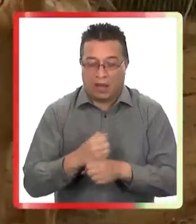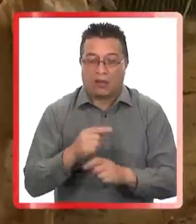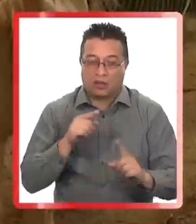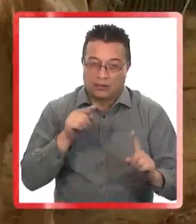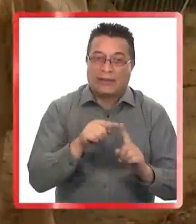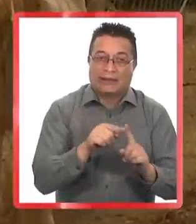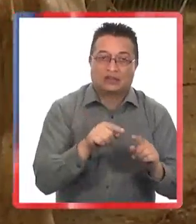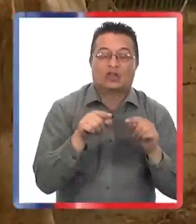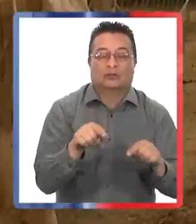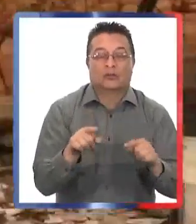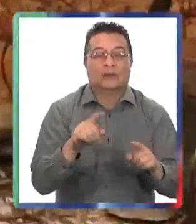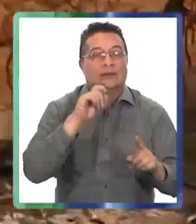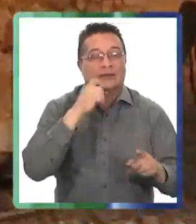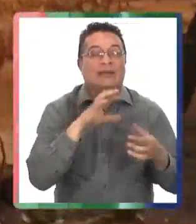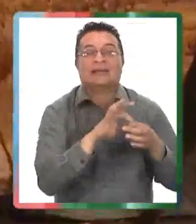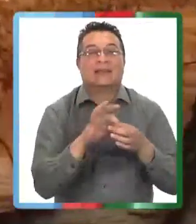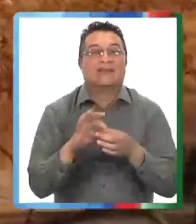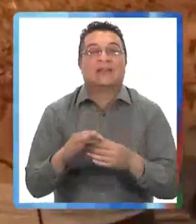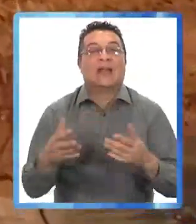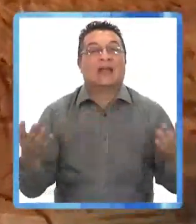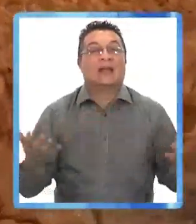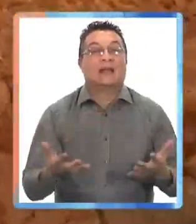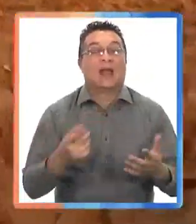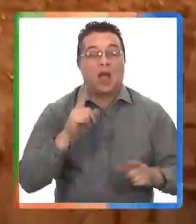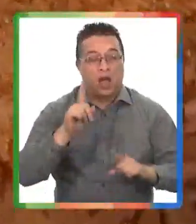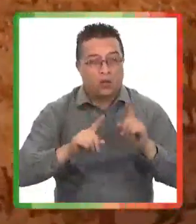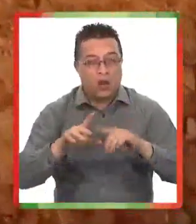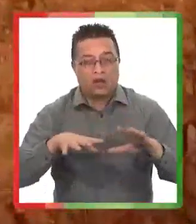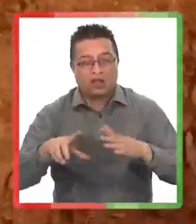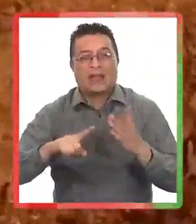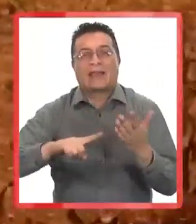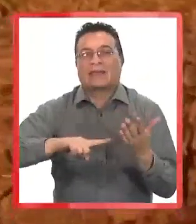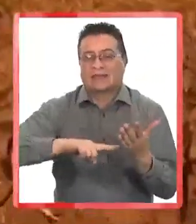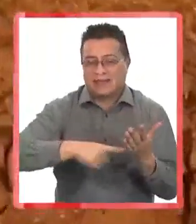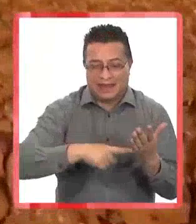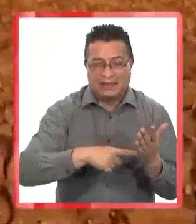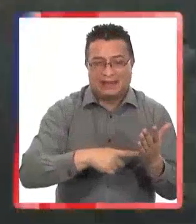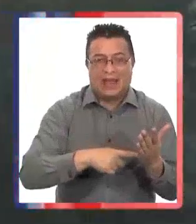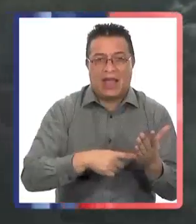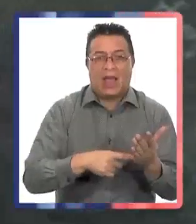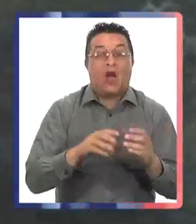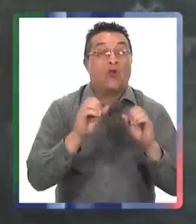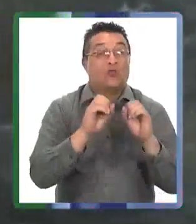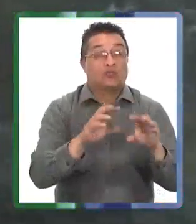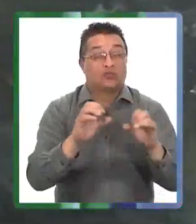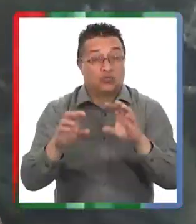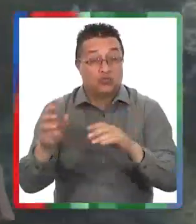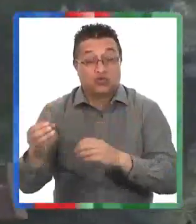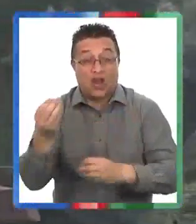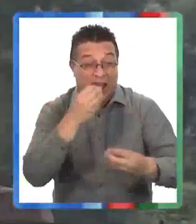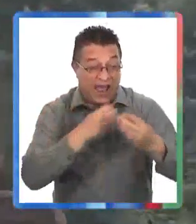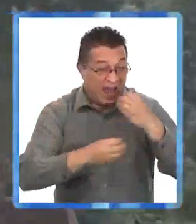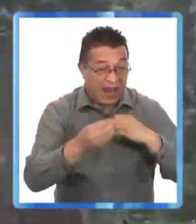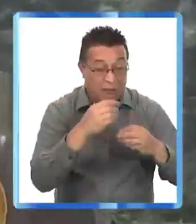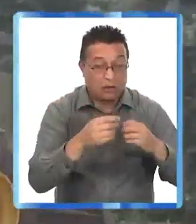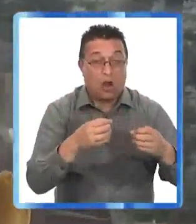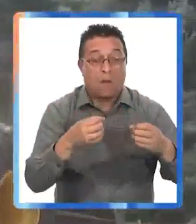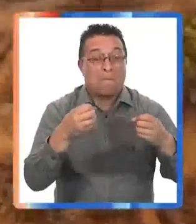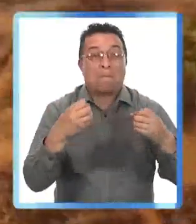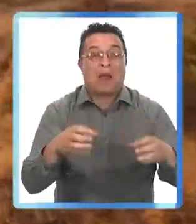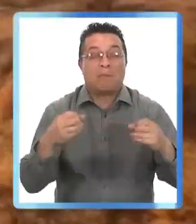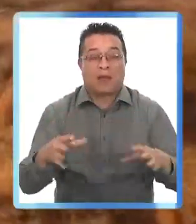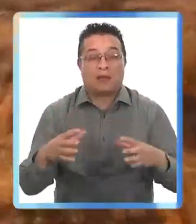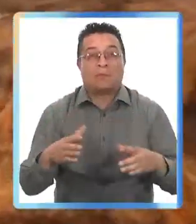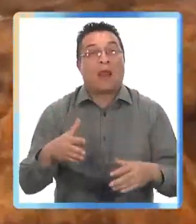algunas cosas bien técnicas, pero en el fondo muchos de los alimentos que se producen se pierden, lamentablemente. Y poder evitar